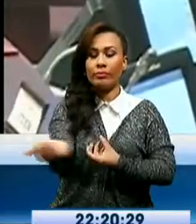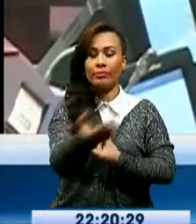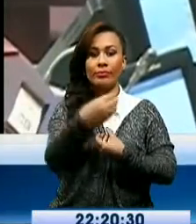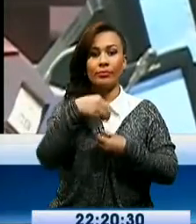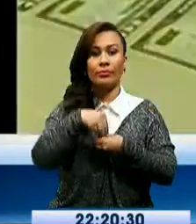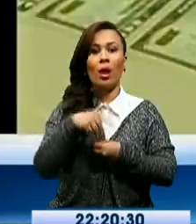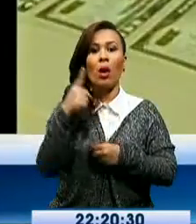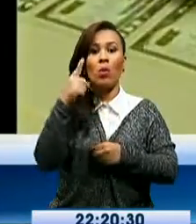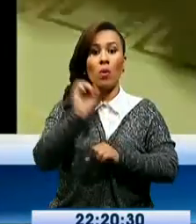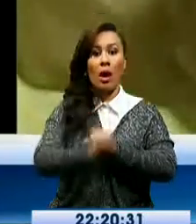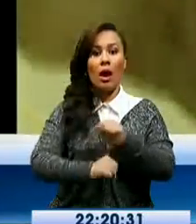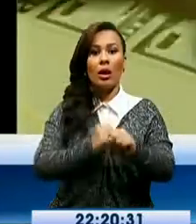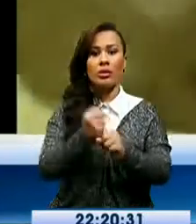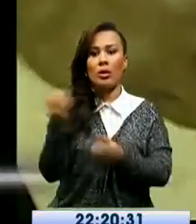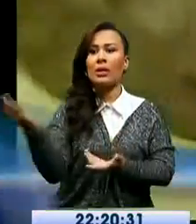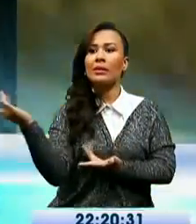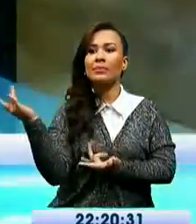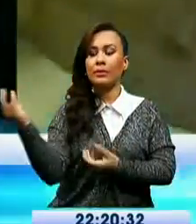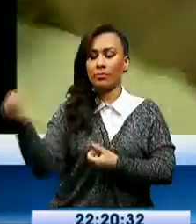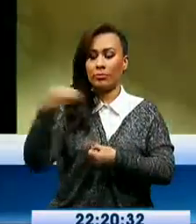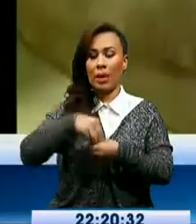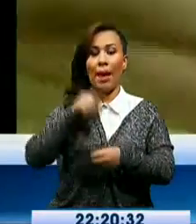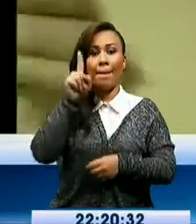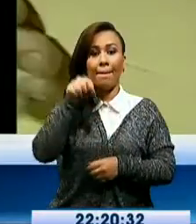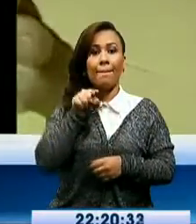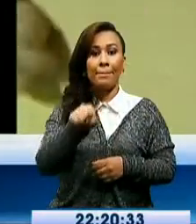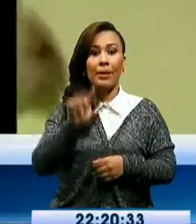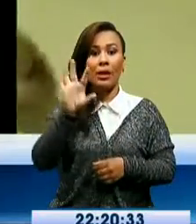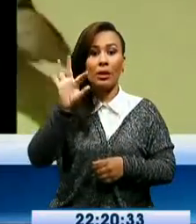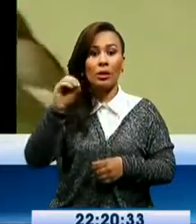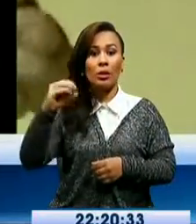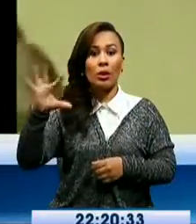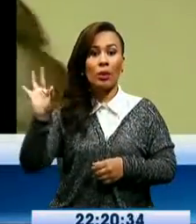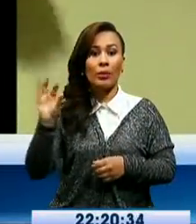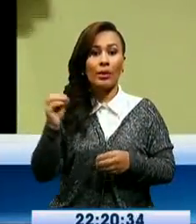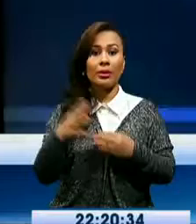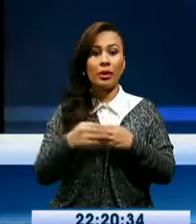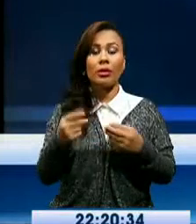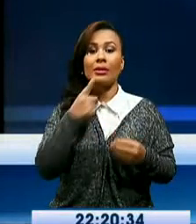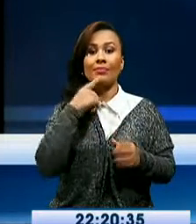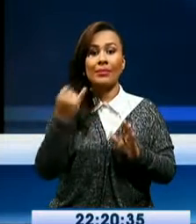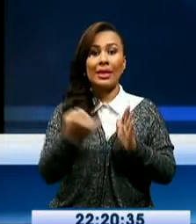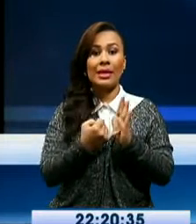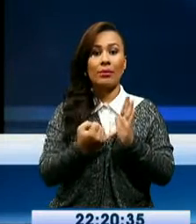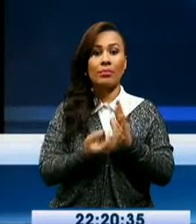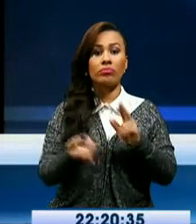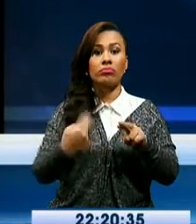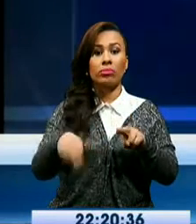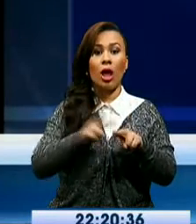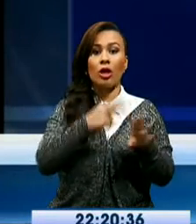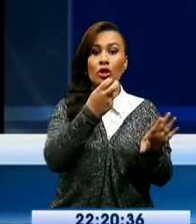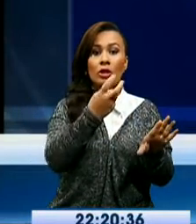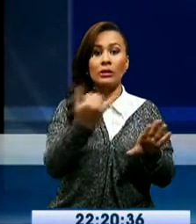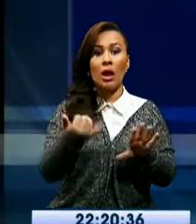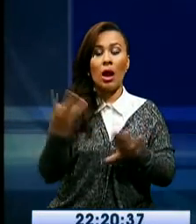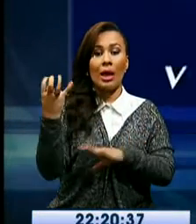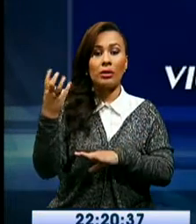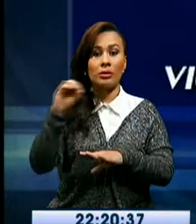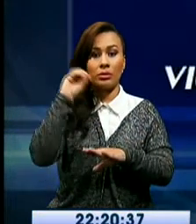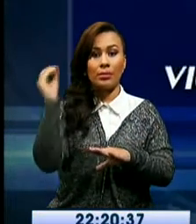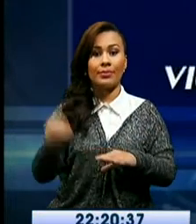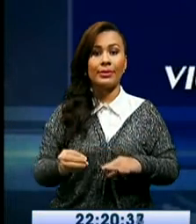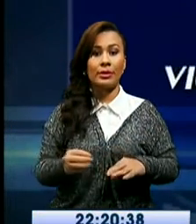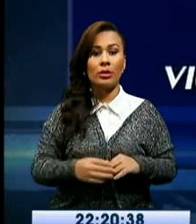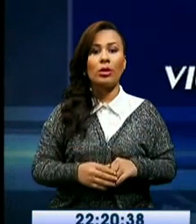año 1.090 millones de dólares. La primera medida tomada es el incremento del IVA a los productos del 12 al 14% y entrará